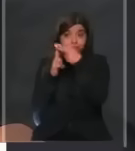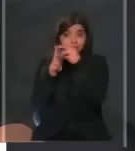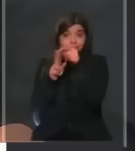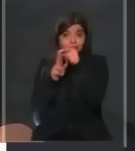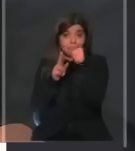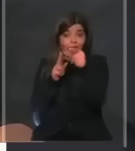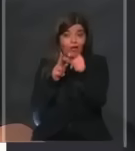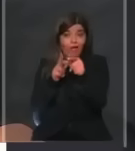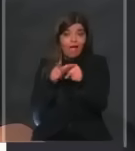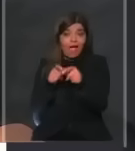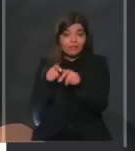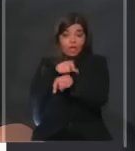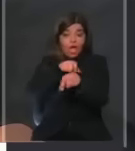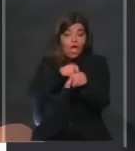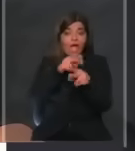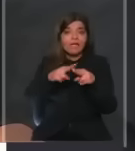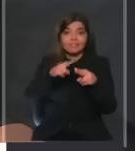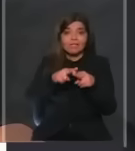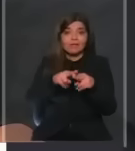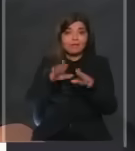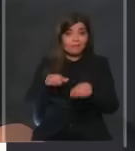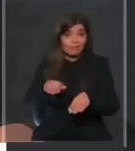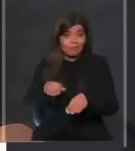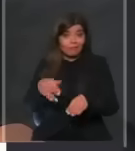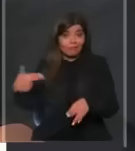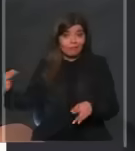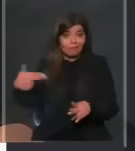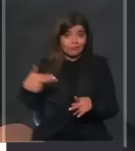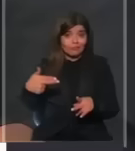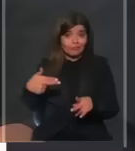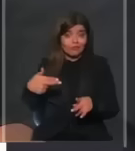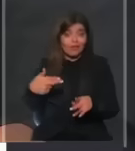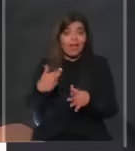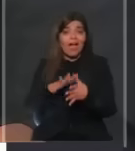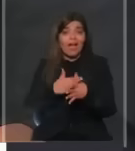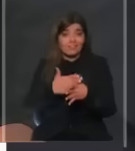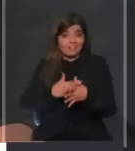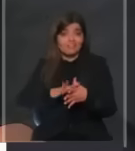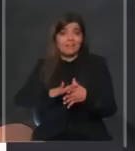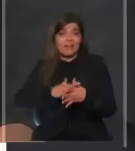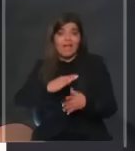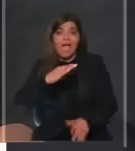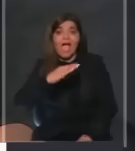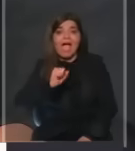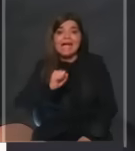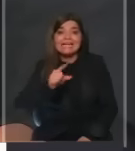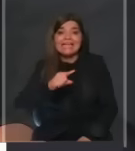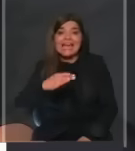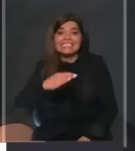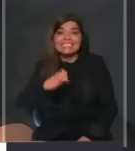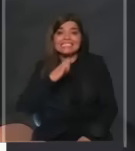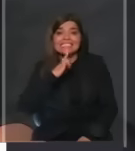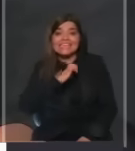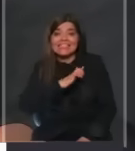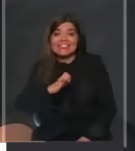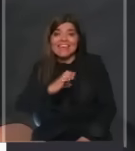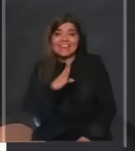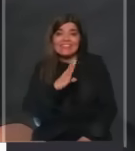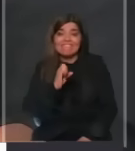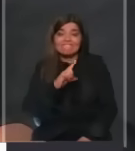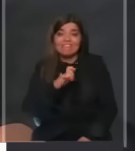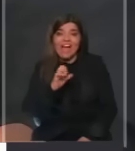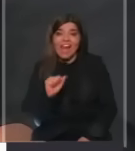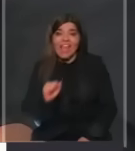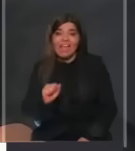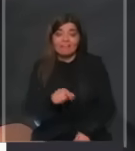lo mató. Lo mismo que él lo mató es esta artesanía que hacían los pueblos. Y aquí está. En cada uno de